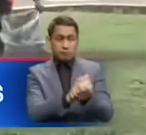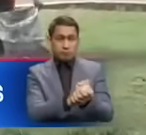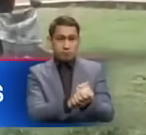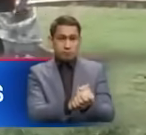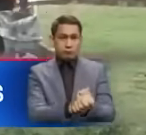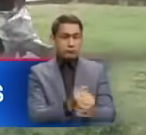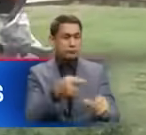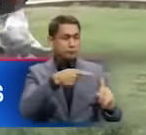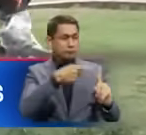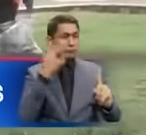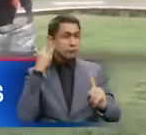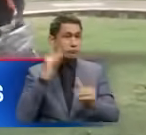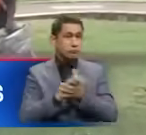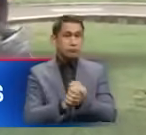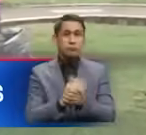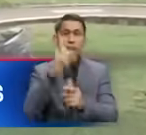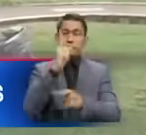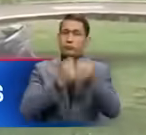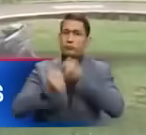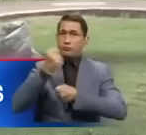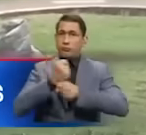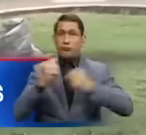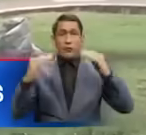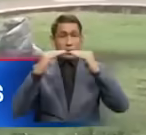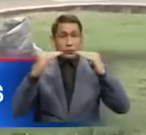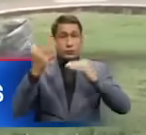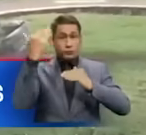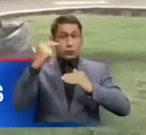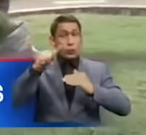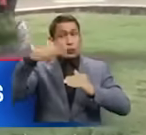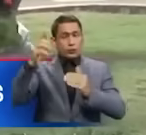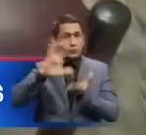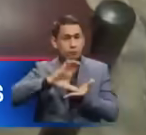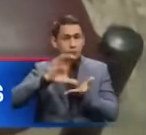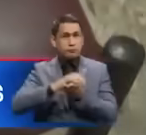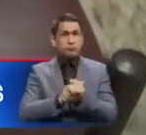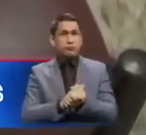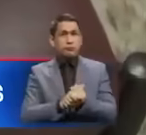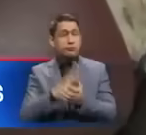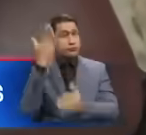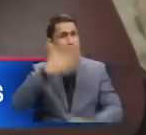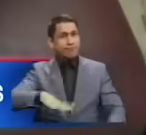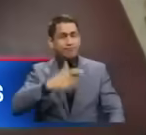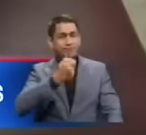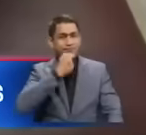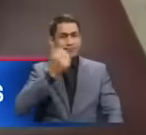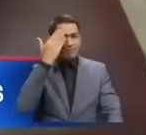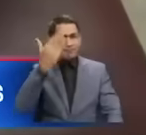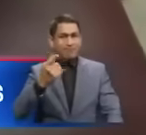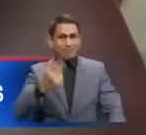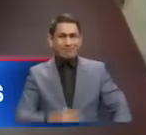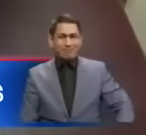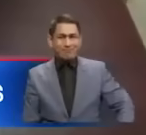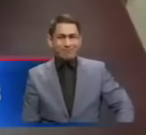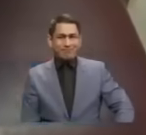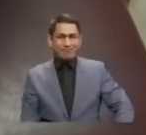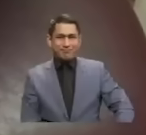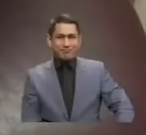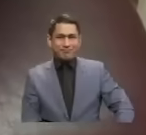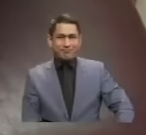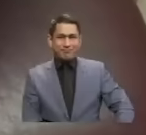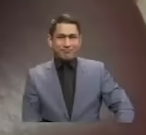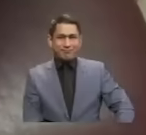caso aislado. El año pasado algo similar ocurrió en otra institución educativa. Ailis Morán, TC Televisión.